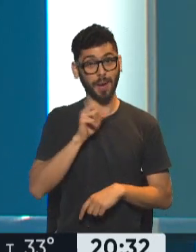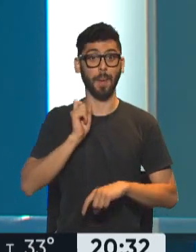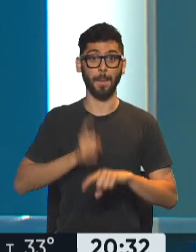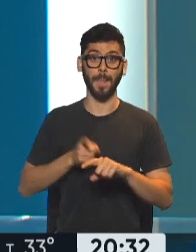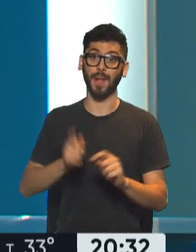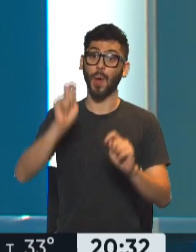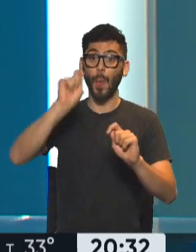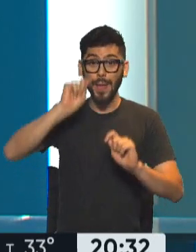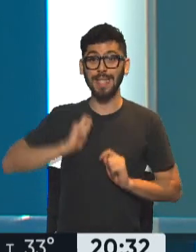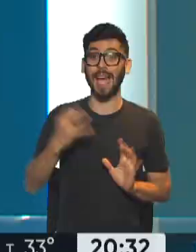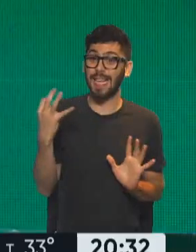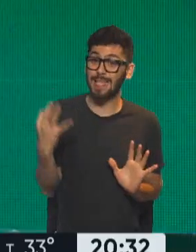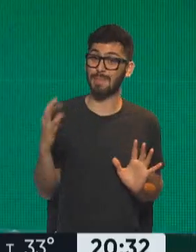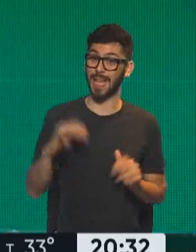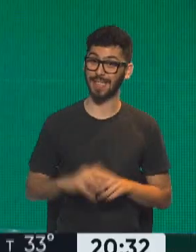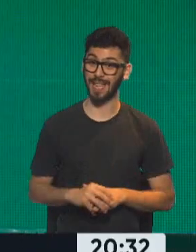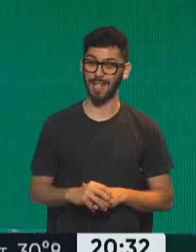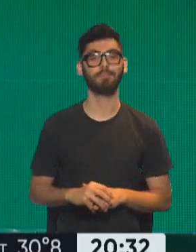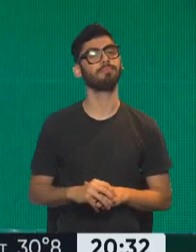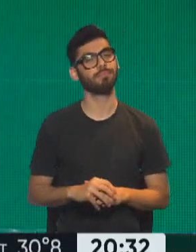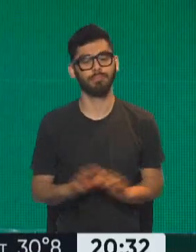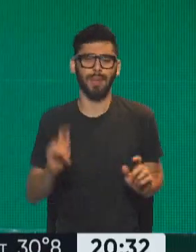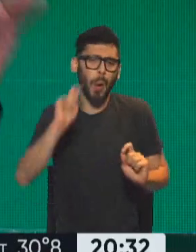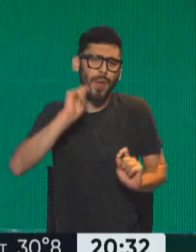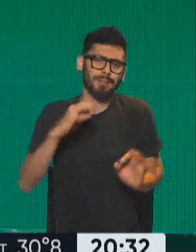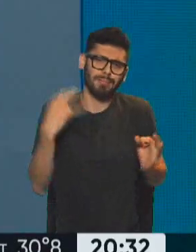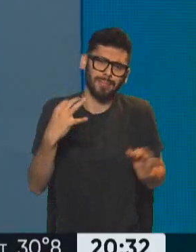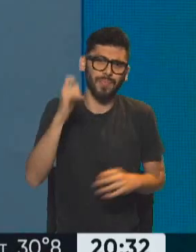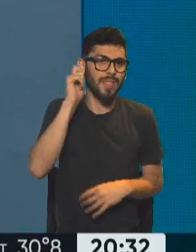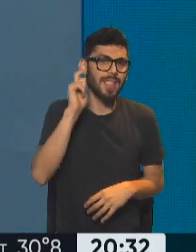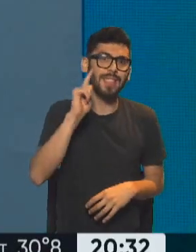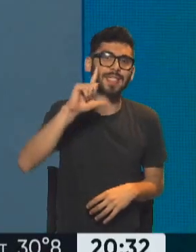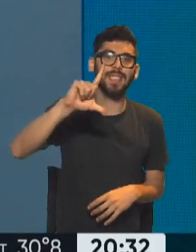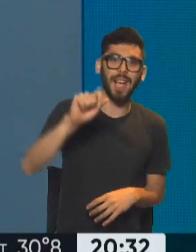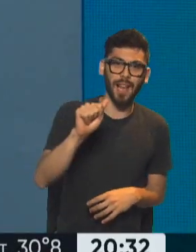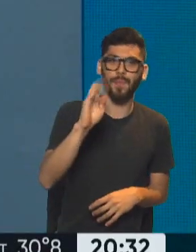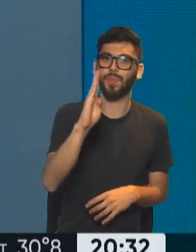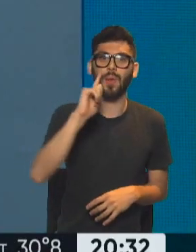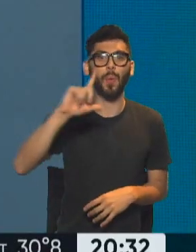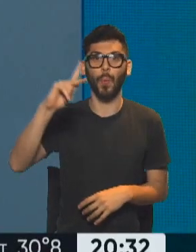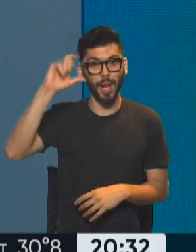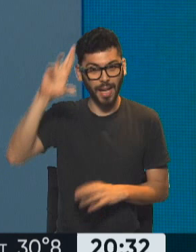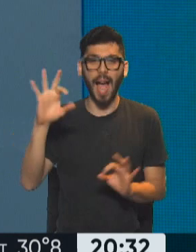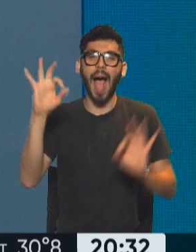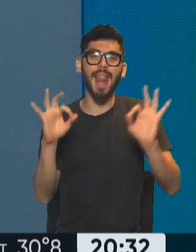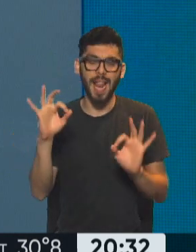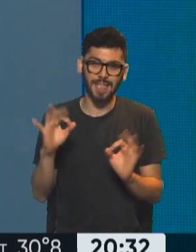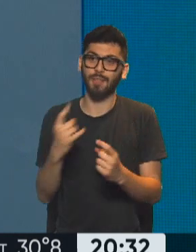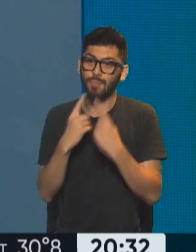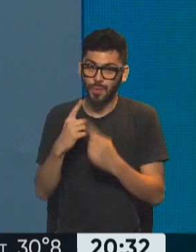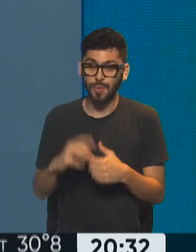una visita especial una maravilla maravilla de visita y la ville que era analista y consultor es un placer tenerte con